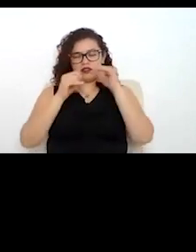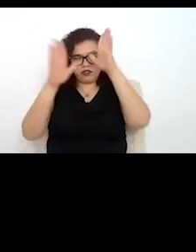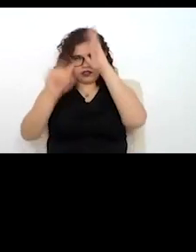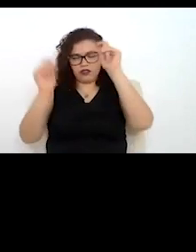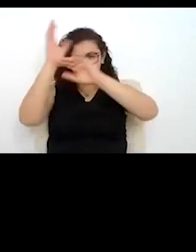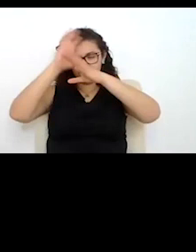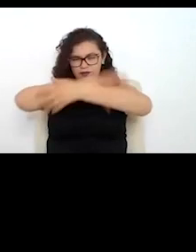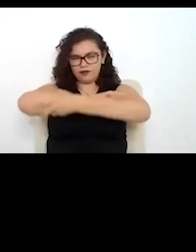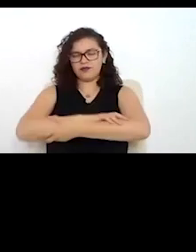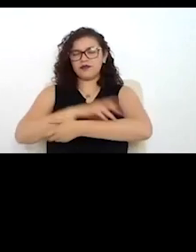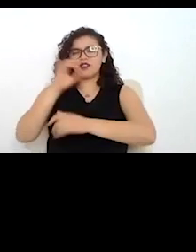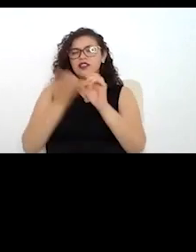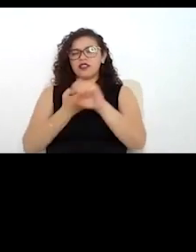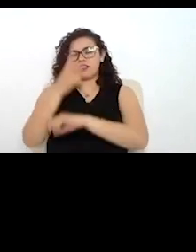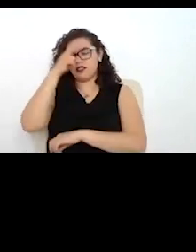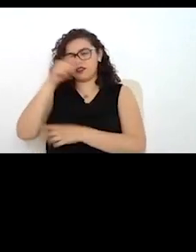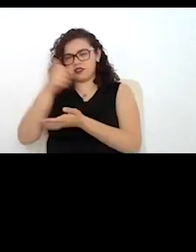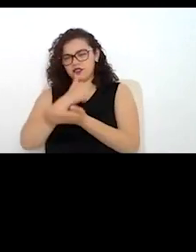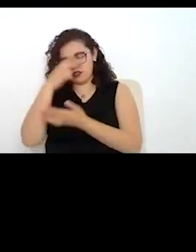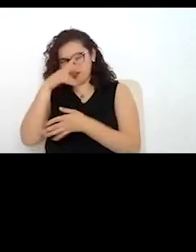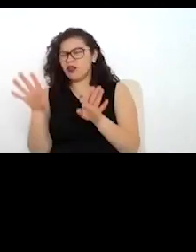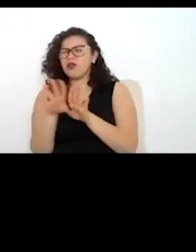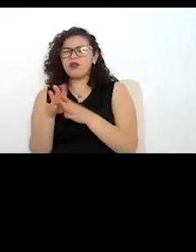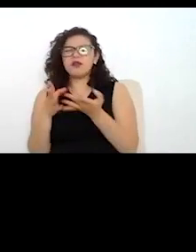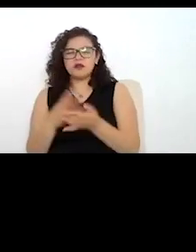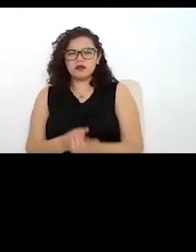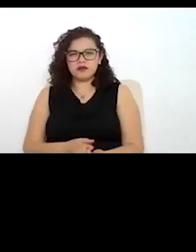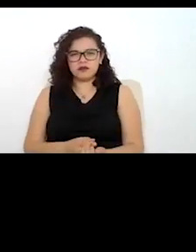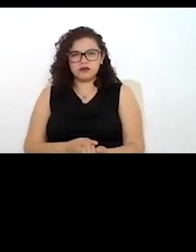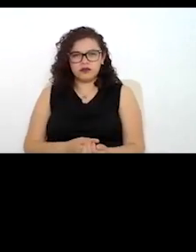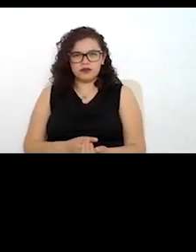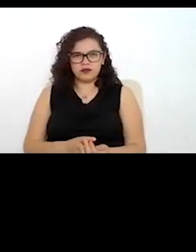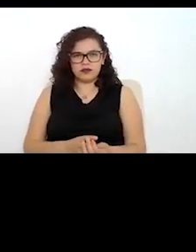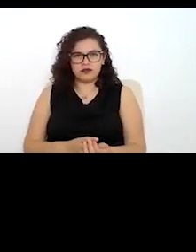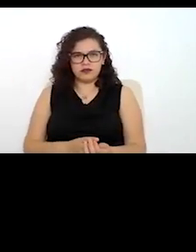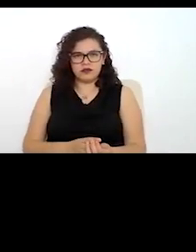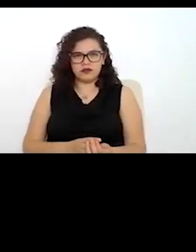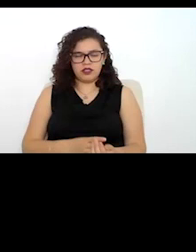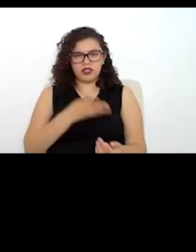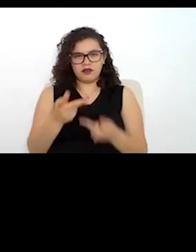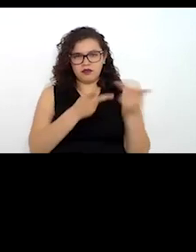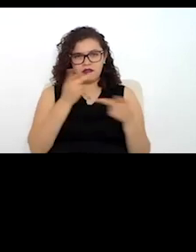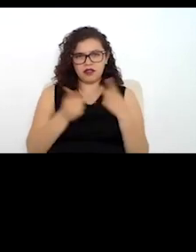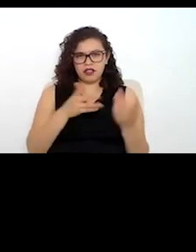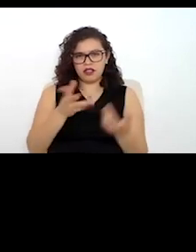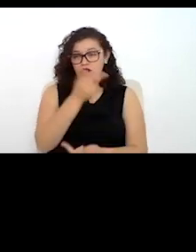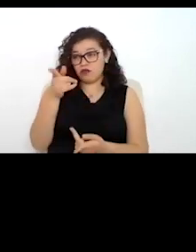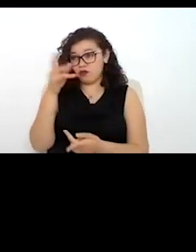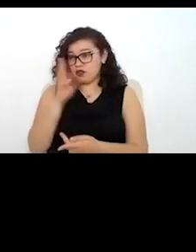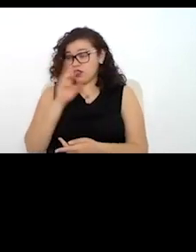en la Ciudad de México y en el Estado de México? Excelente pregunta. No sé, Juan, si tú quieras contestarla o me